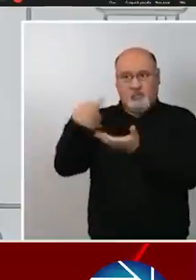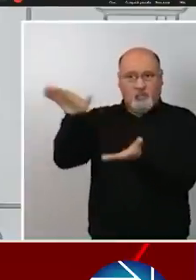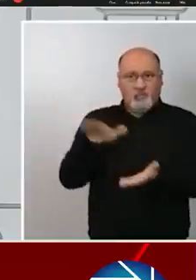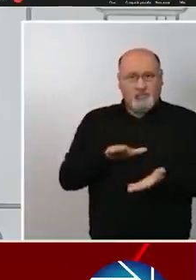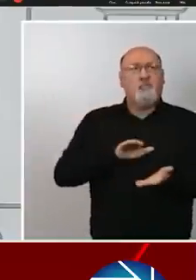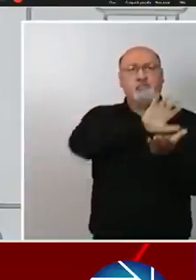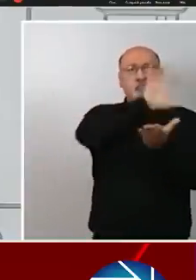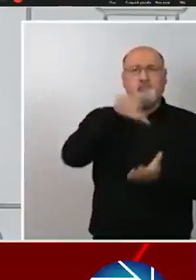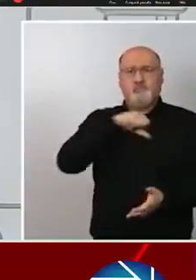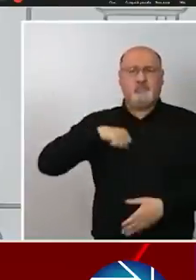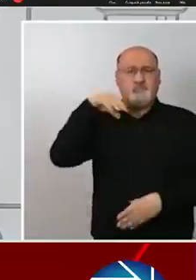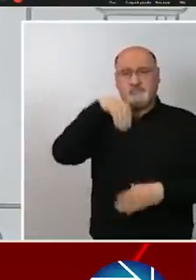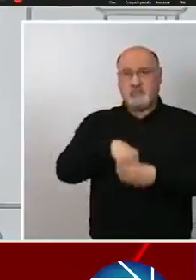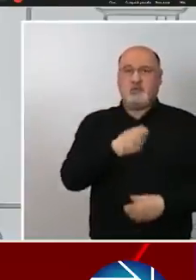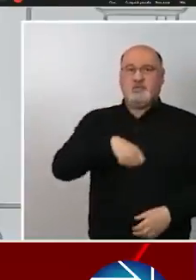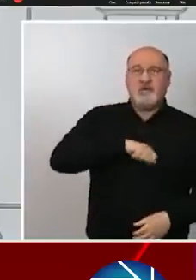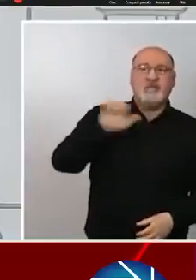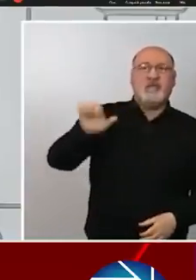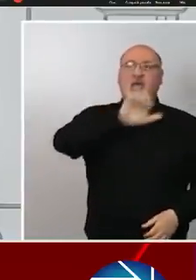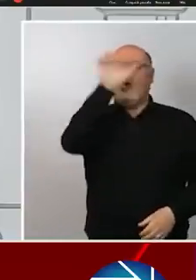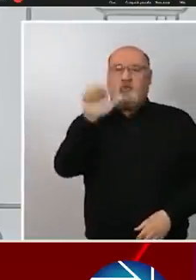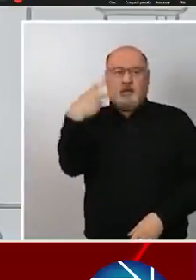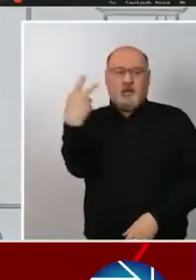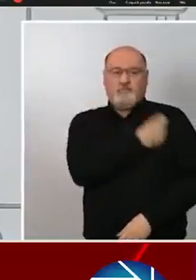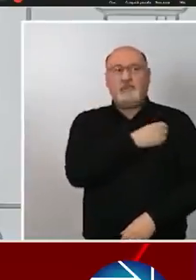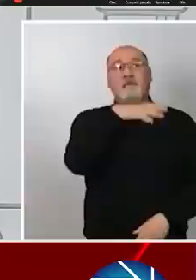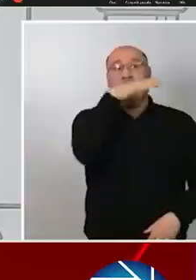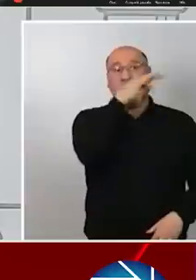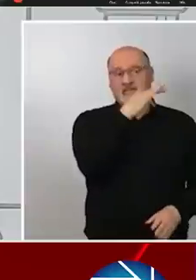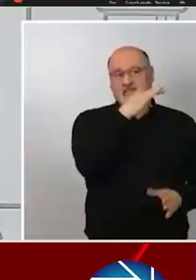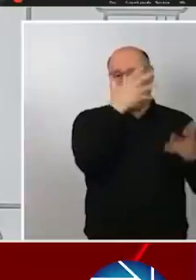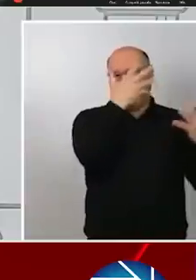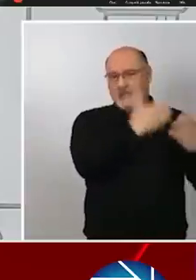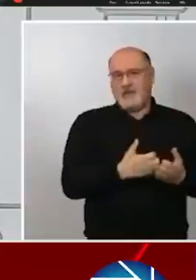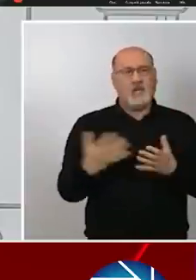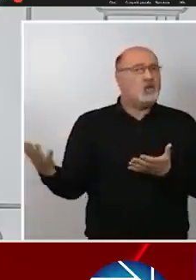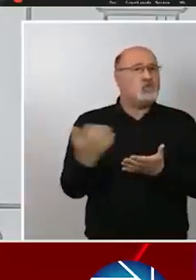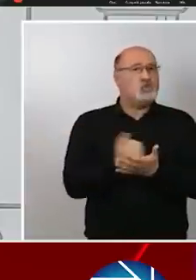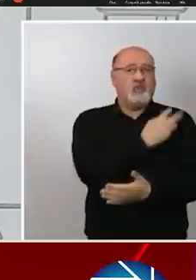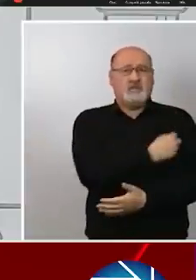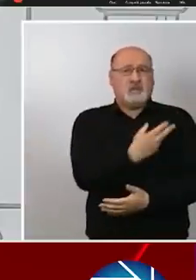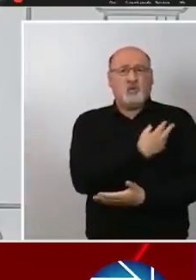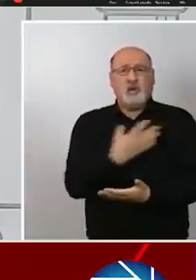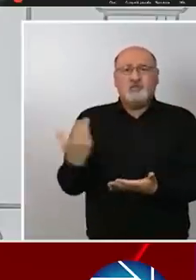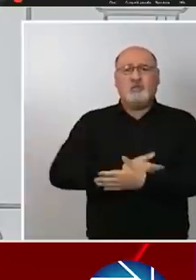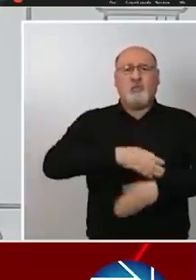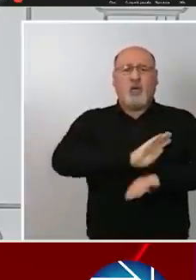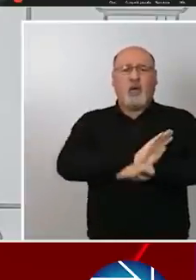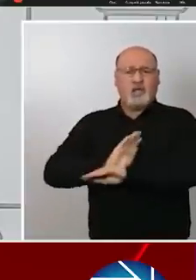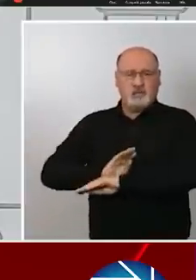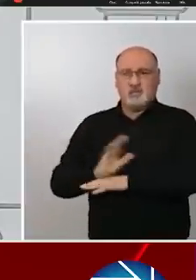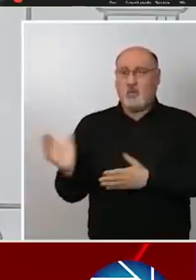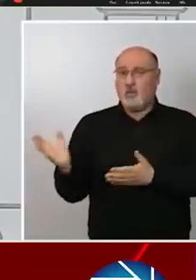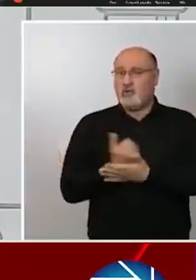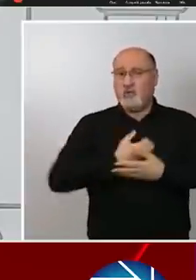lo que volvió a hacer fue a explicar las mismas generalidades y las mismas memeces que ha repetido ya